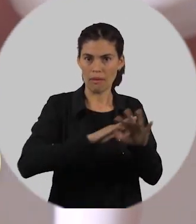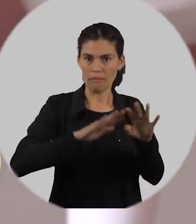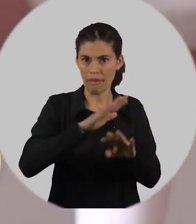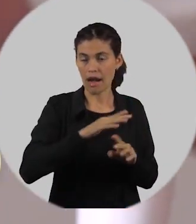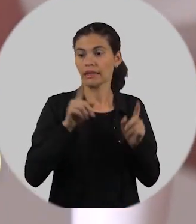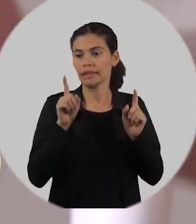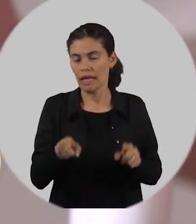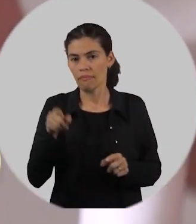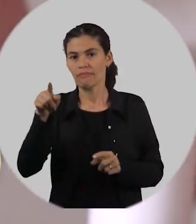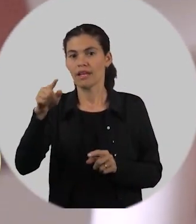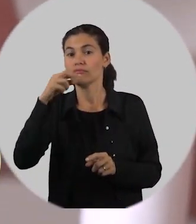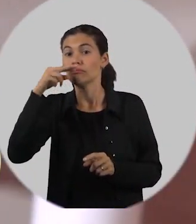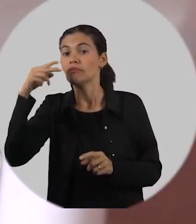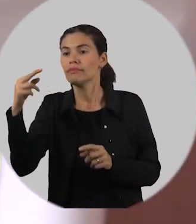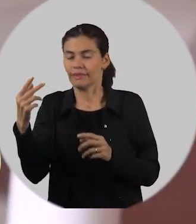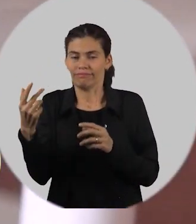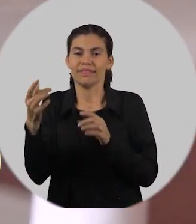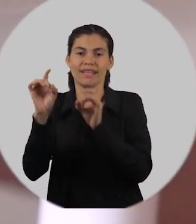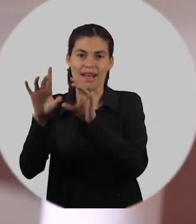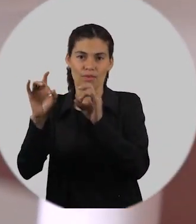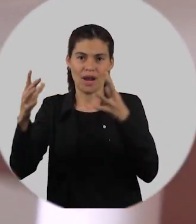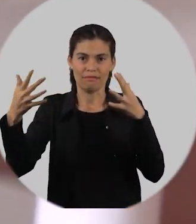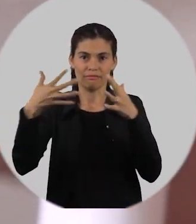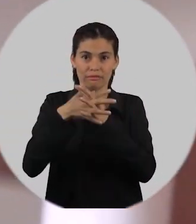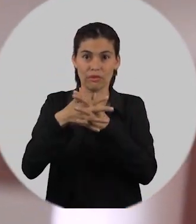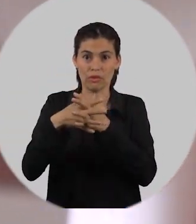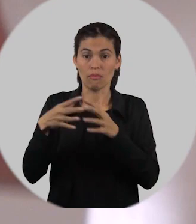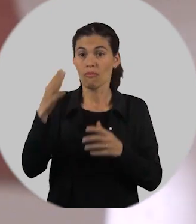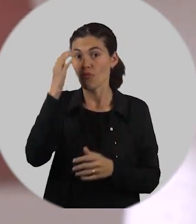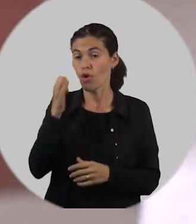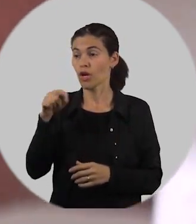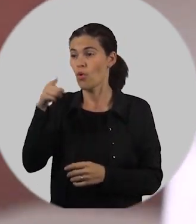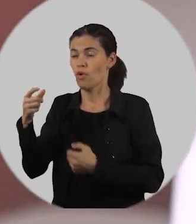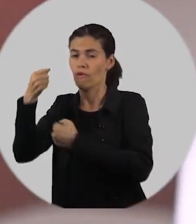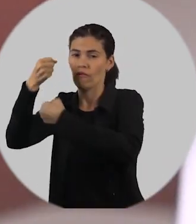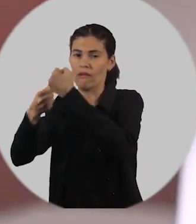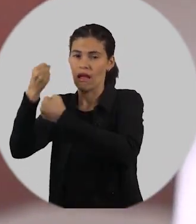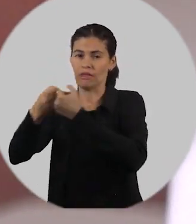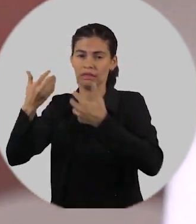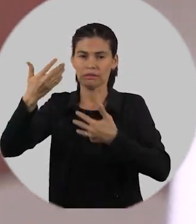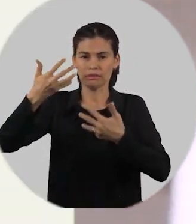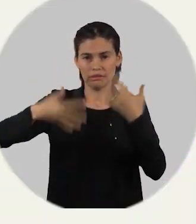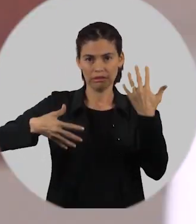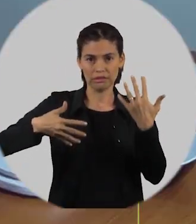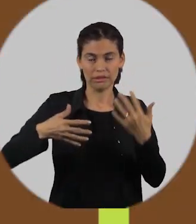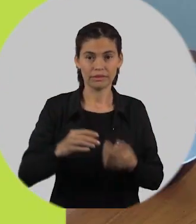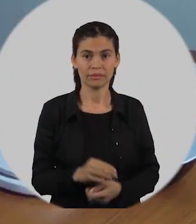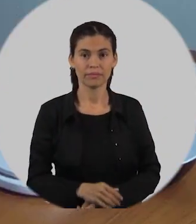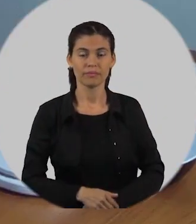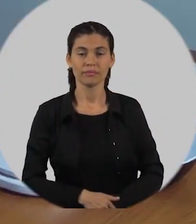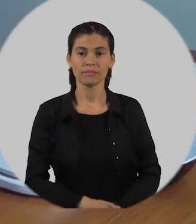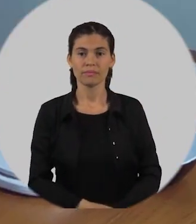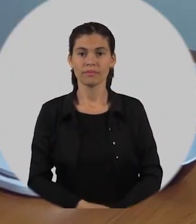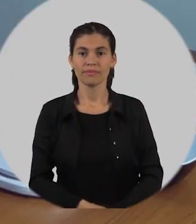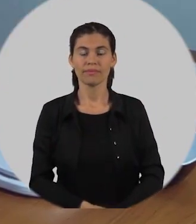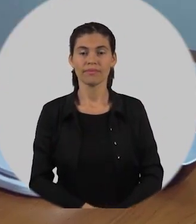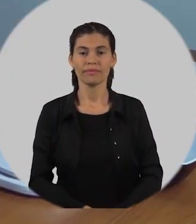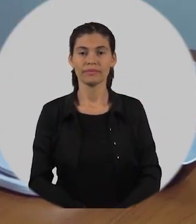extractos orgánicos y naturales, entonces no alteran la producción, no se mezclan.